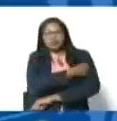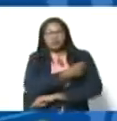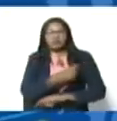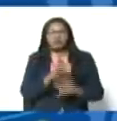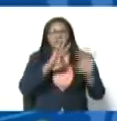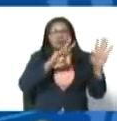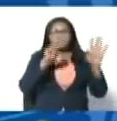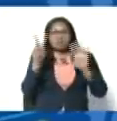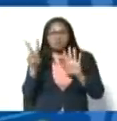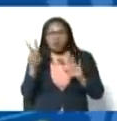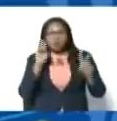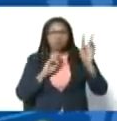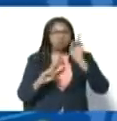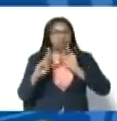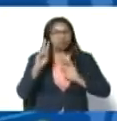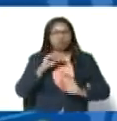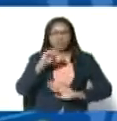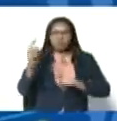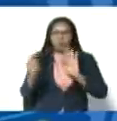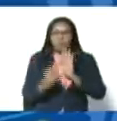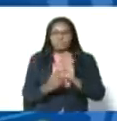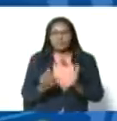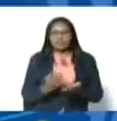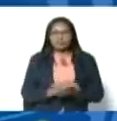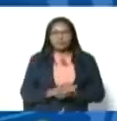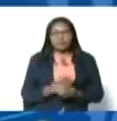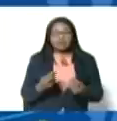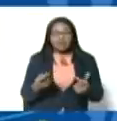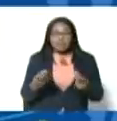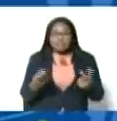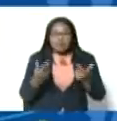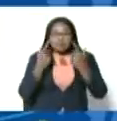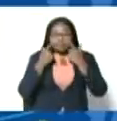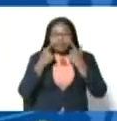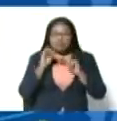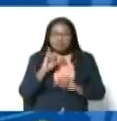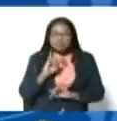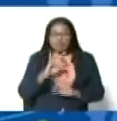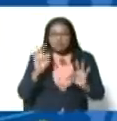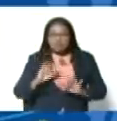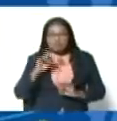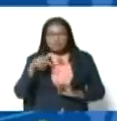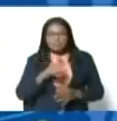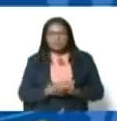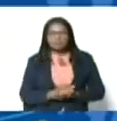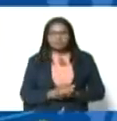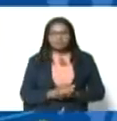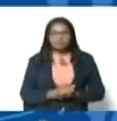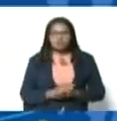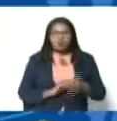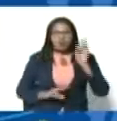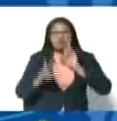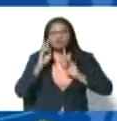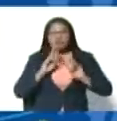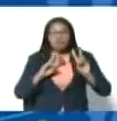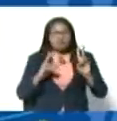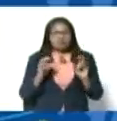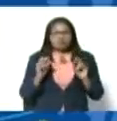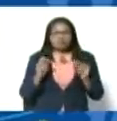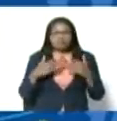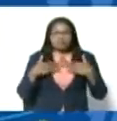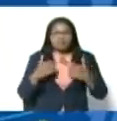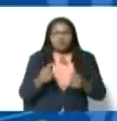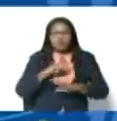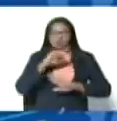92 quedan inmunizados. Hay que estar pendiente de esos elementos, ¿verdad? Y los que quedan inmunizados